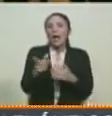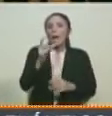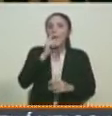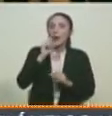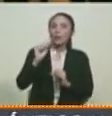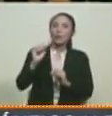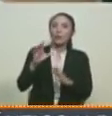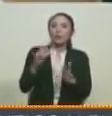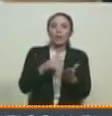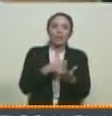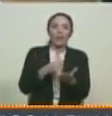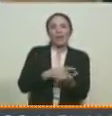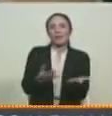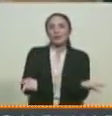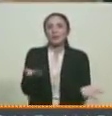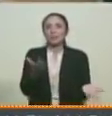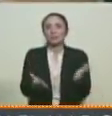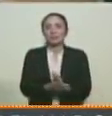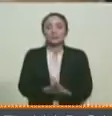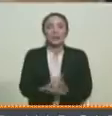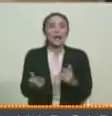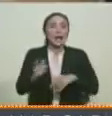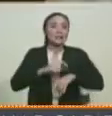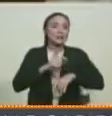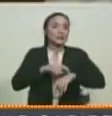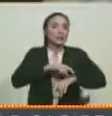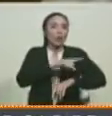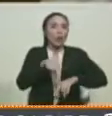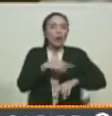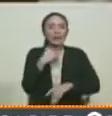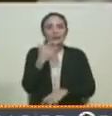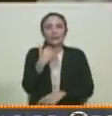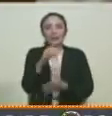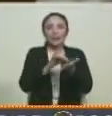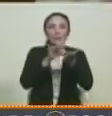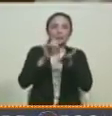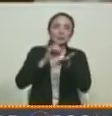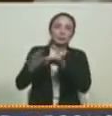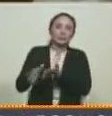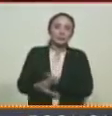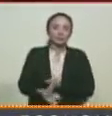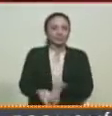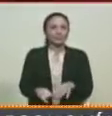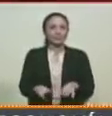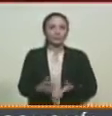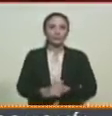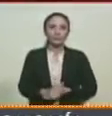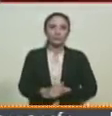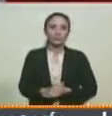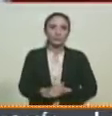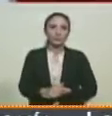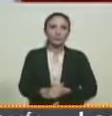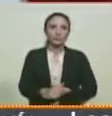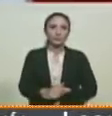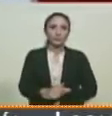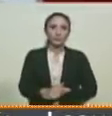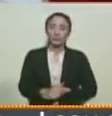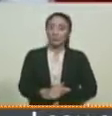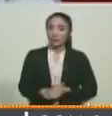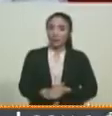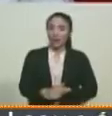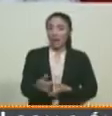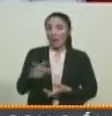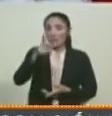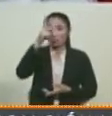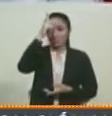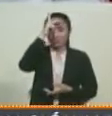está trastabillando, le quedan horas, le quedan días. Están en el final, como dijo un imbécil